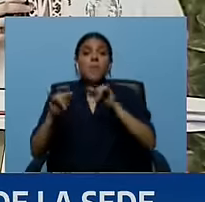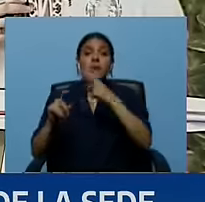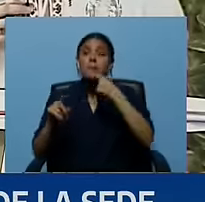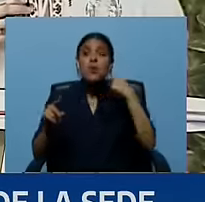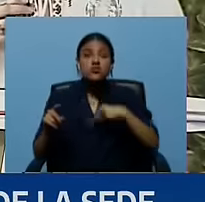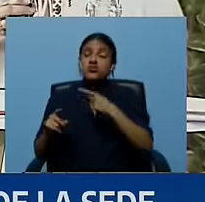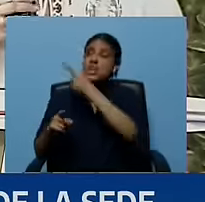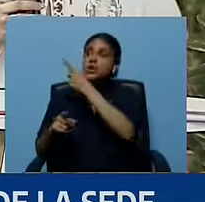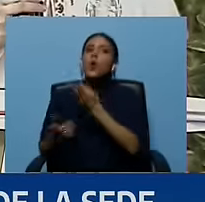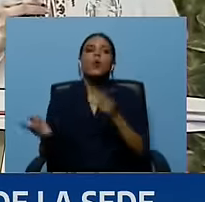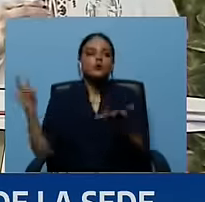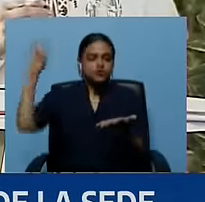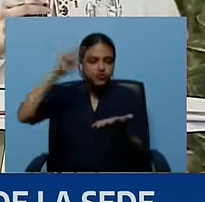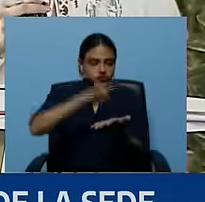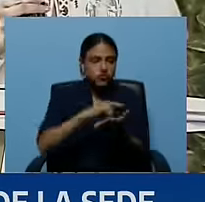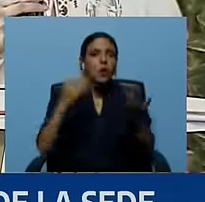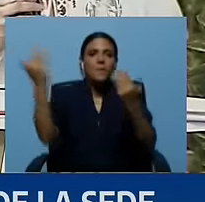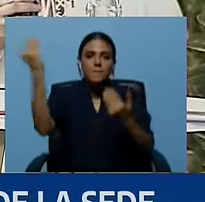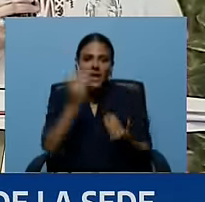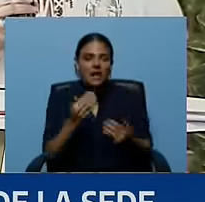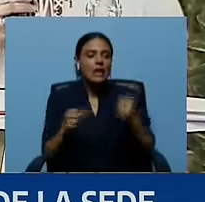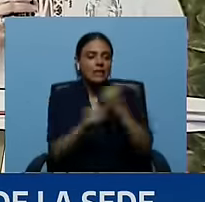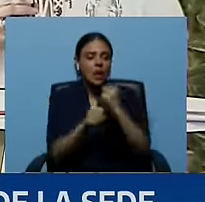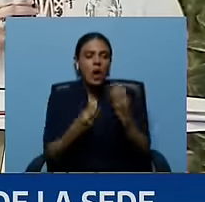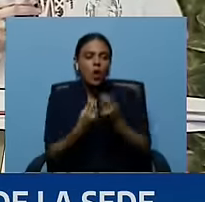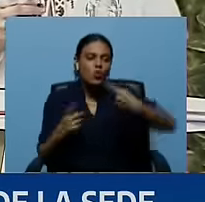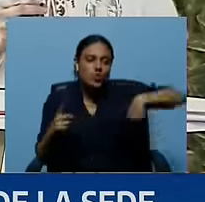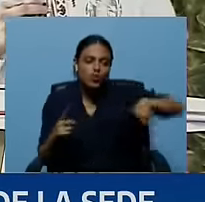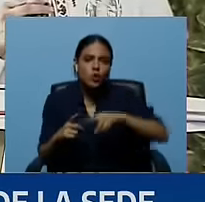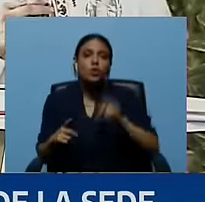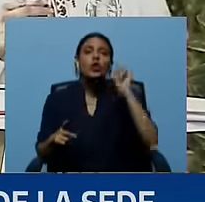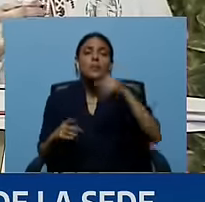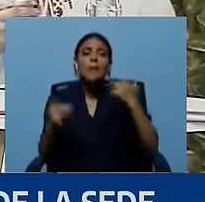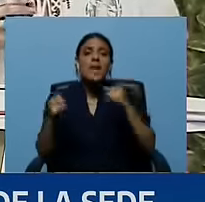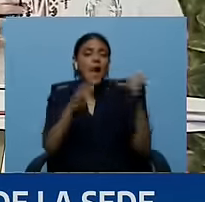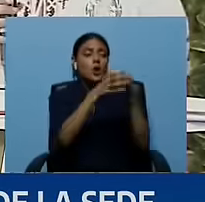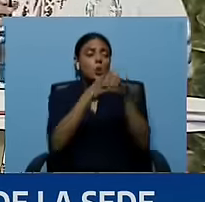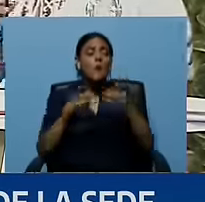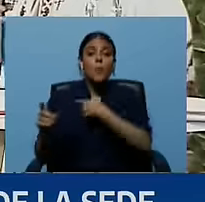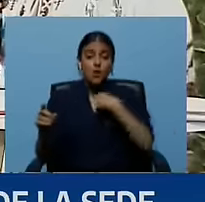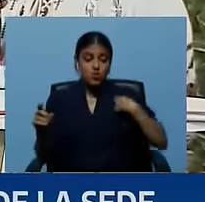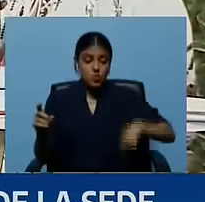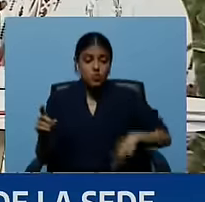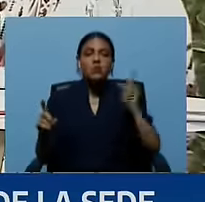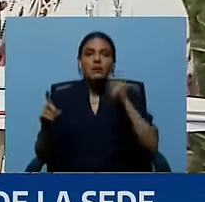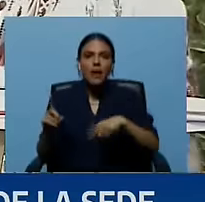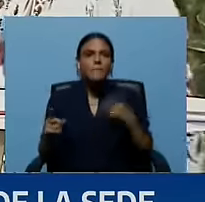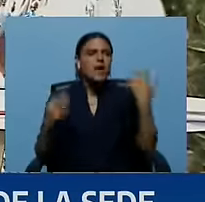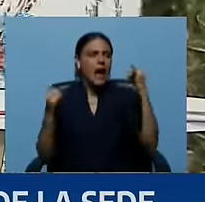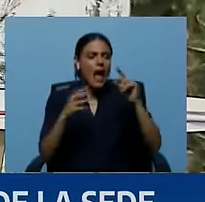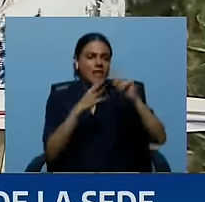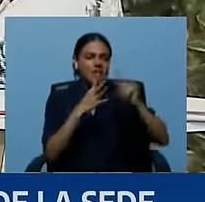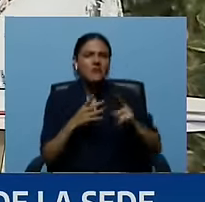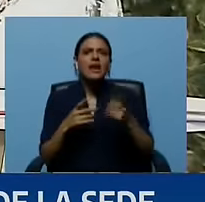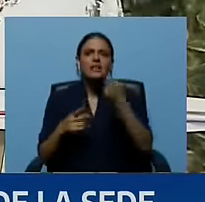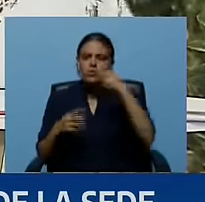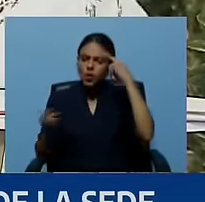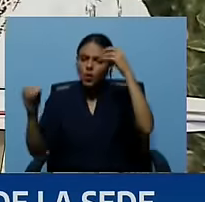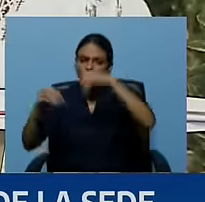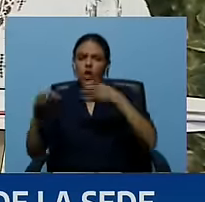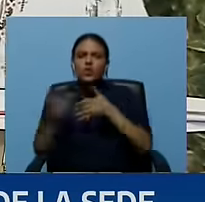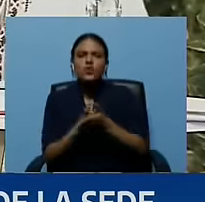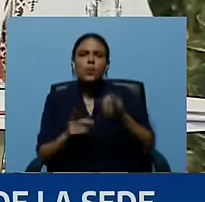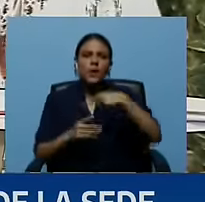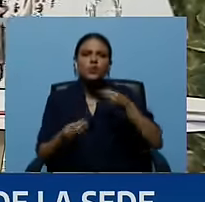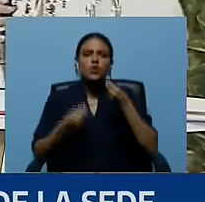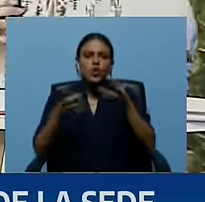vienen a trabajar con nosotros. Y recientemente tuvimos una delegación de Rusia y una delegación de Irán también trabajando los programas de estudio de las otras carreras